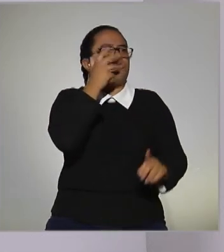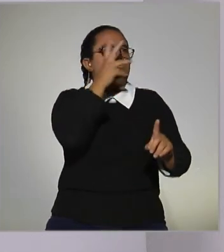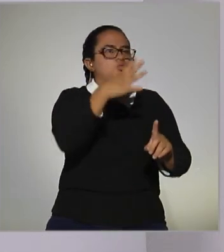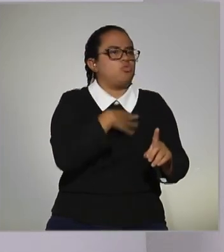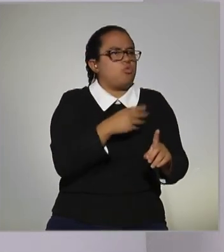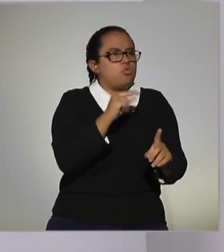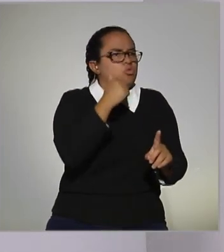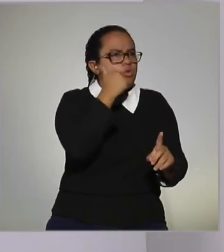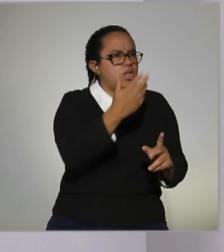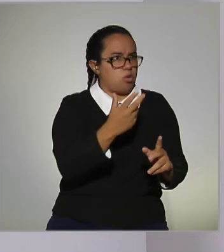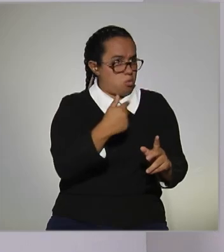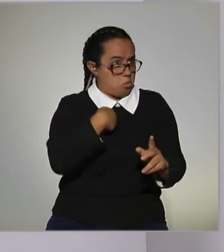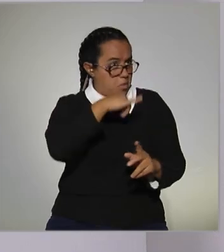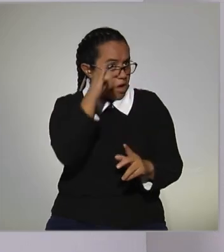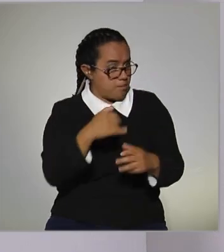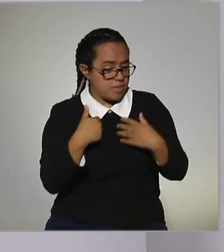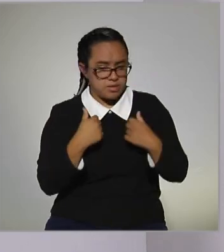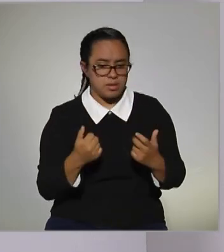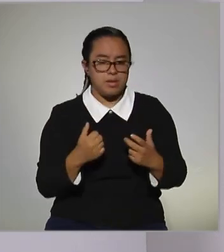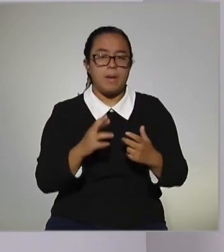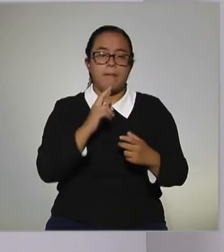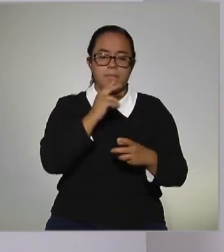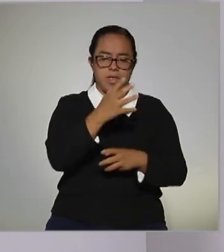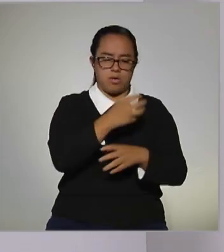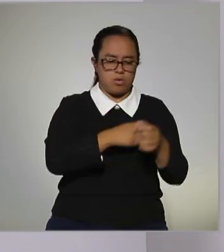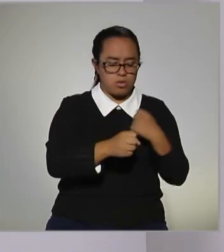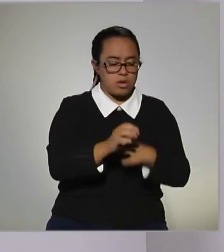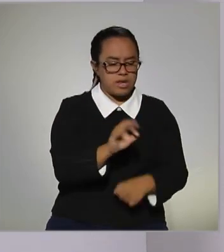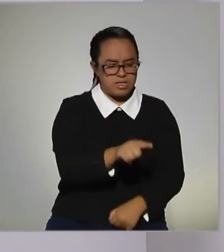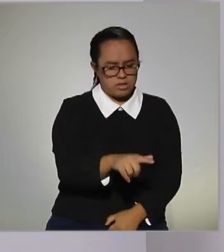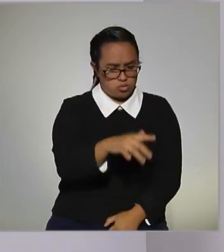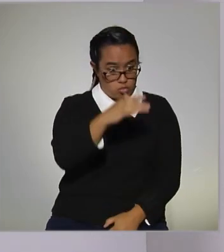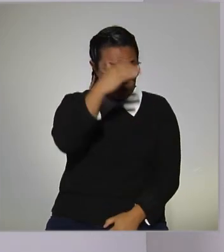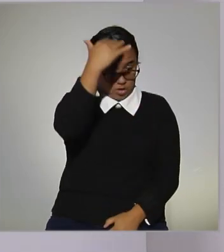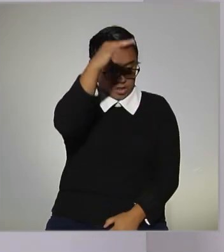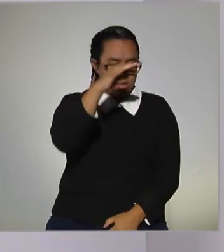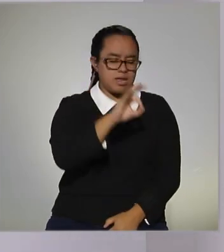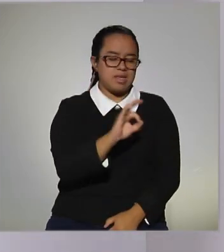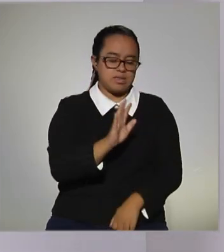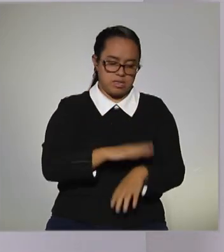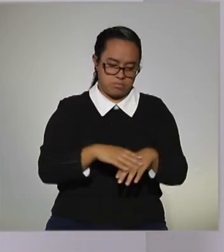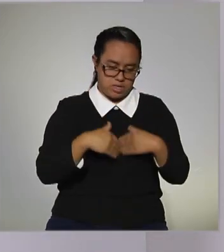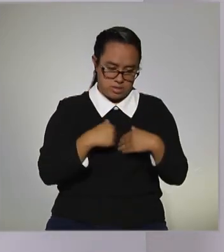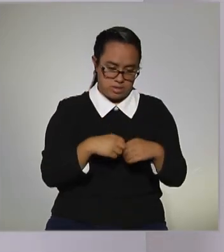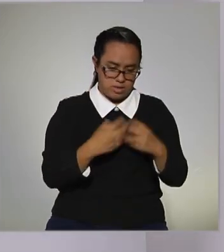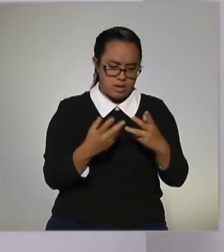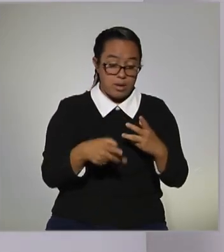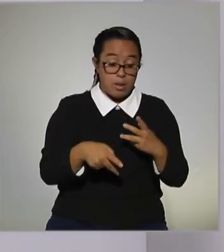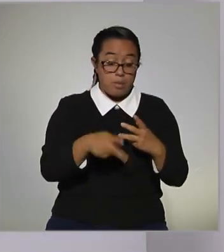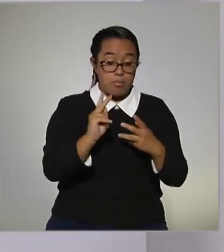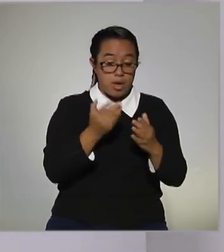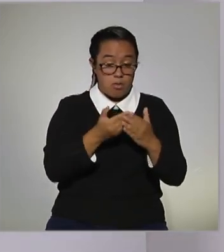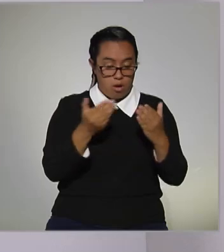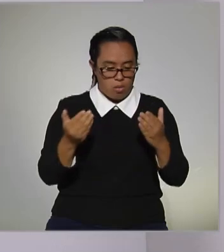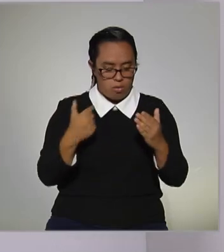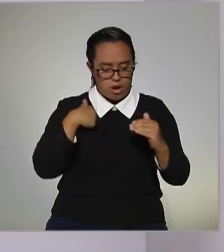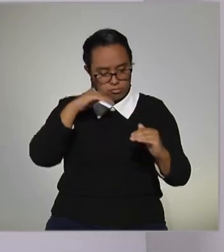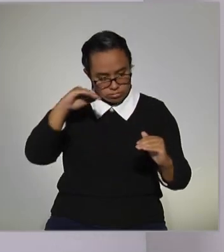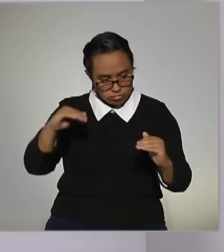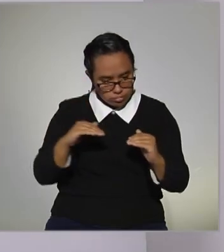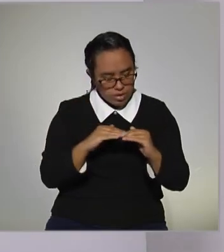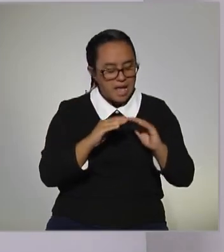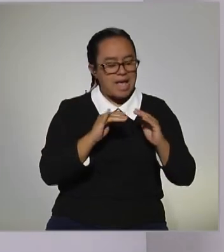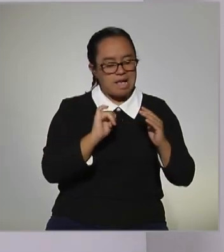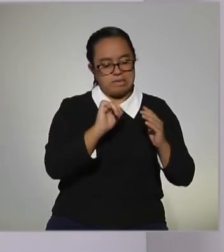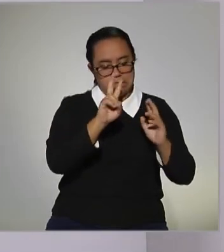La empatía va en el hecho de decir, a lo mejor lo entiendas cuando seas grande, pero yo también lo puedo entender porque fui adolescente, ¿no?